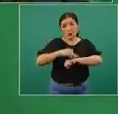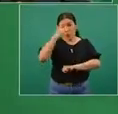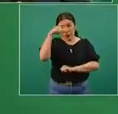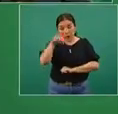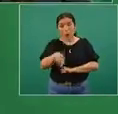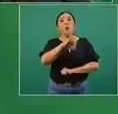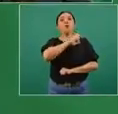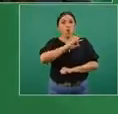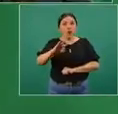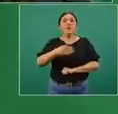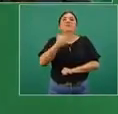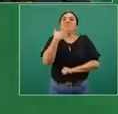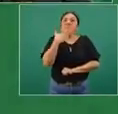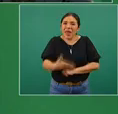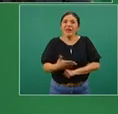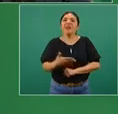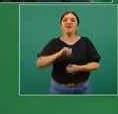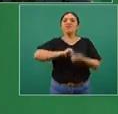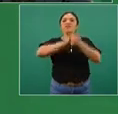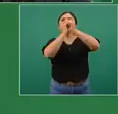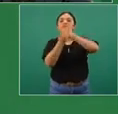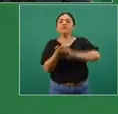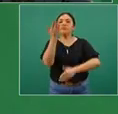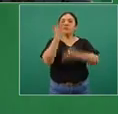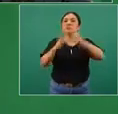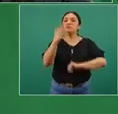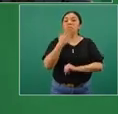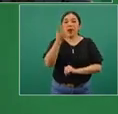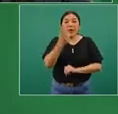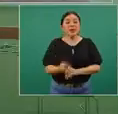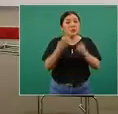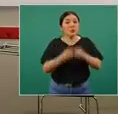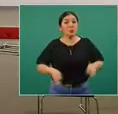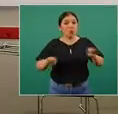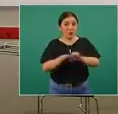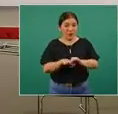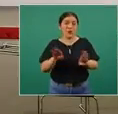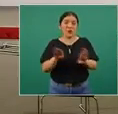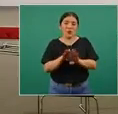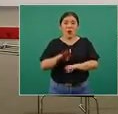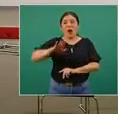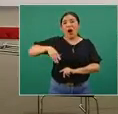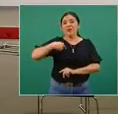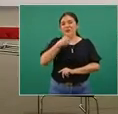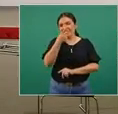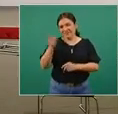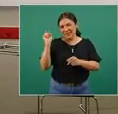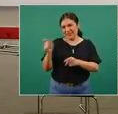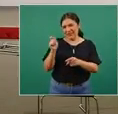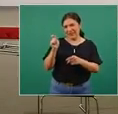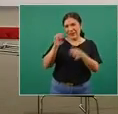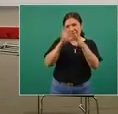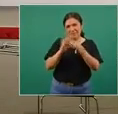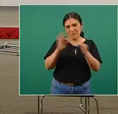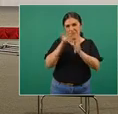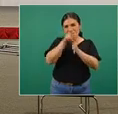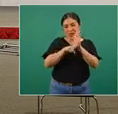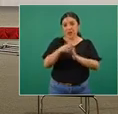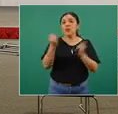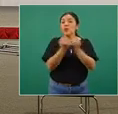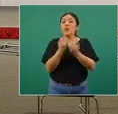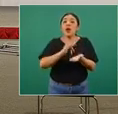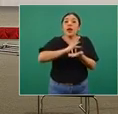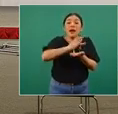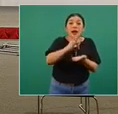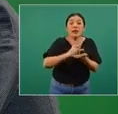tener una correcta evolución. Eso es muy importante, como lo mencionaba la parte del video, y sobre todo agradecer